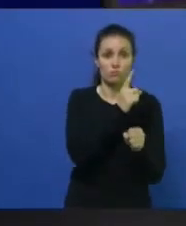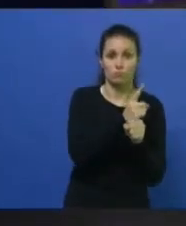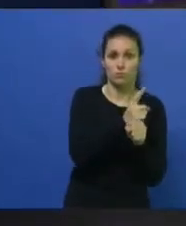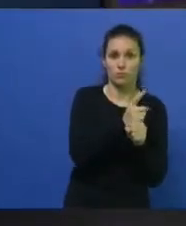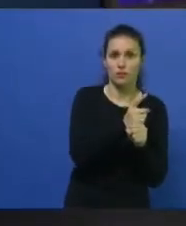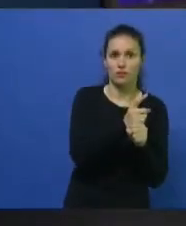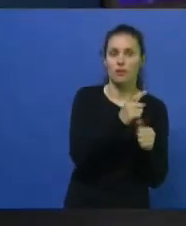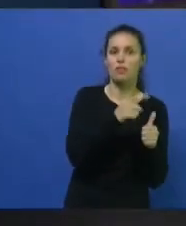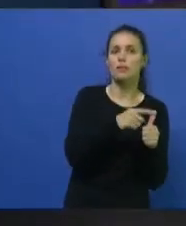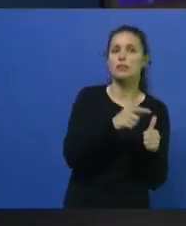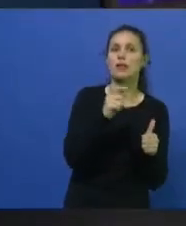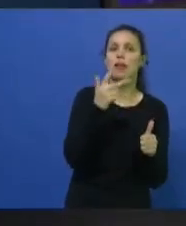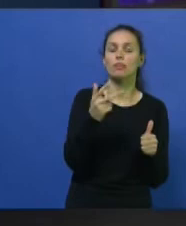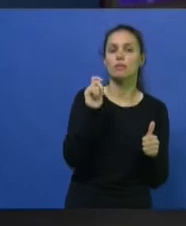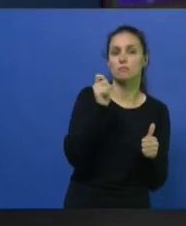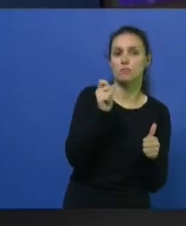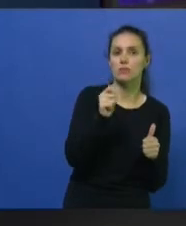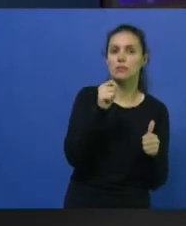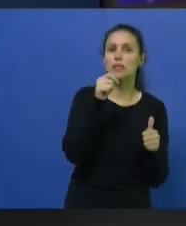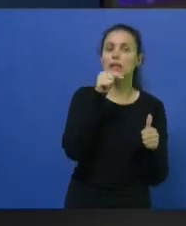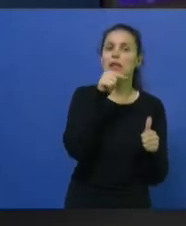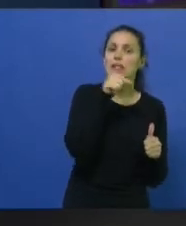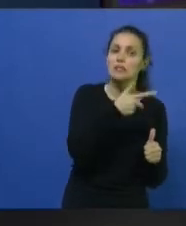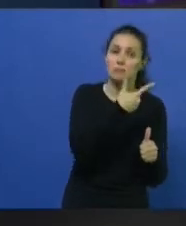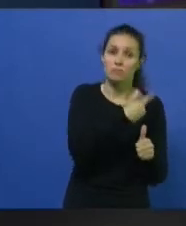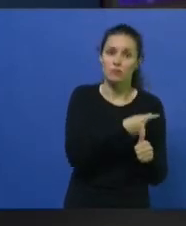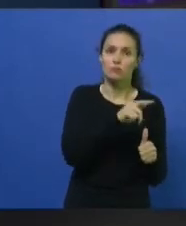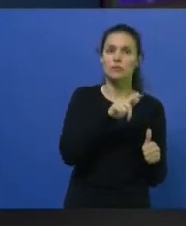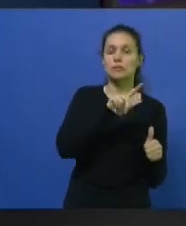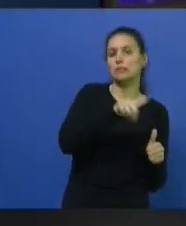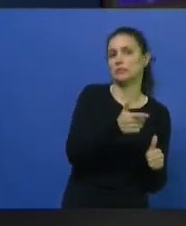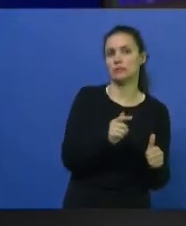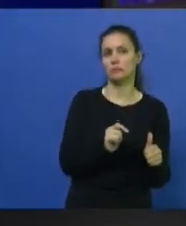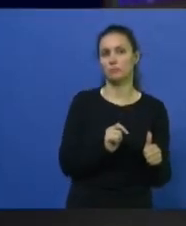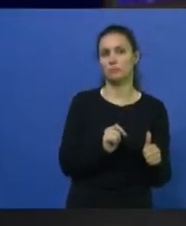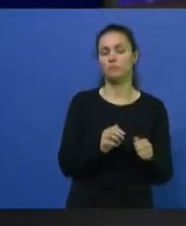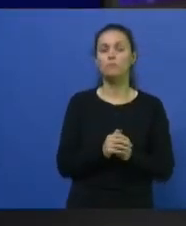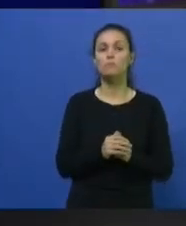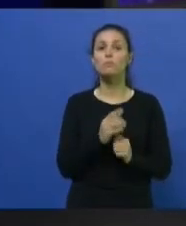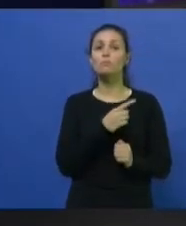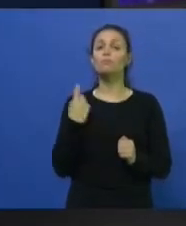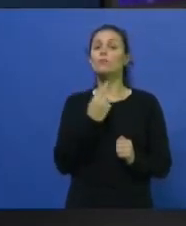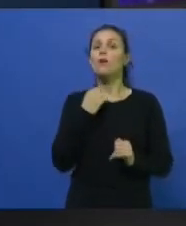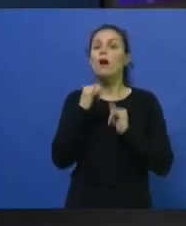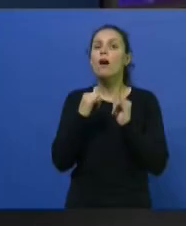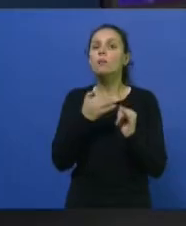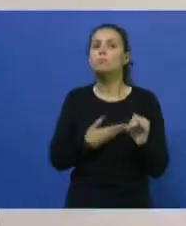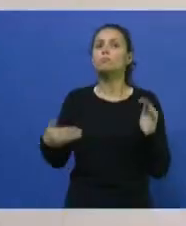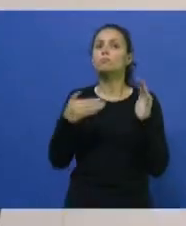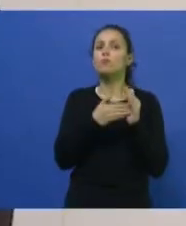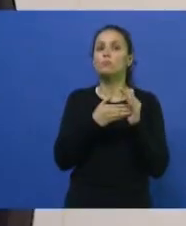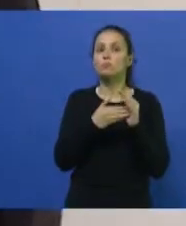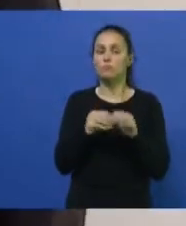vacunatorios la vacuna no está y por lo tanto no pueden colocar se la hemos hablado con el responsable de la asistencia pública y lo explicaba así